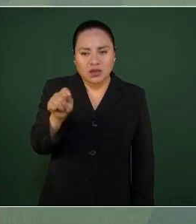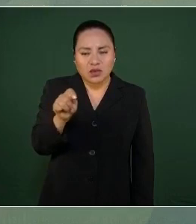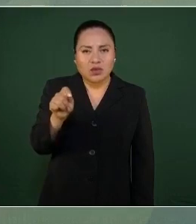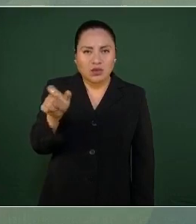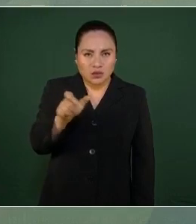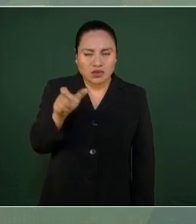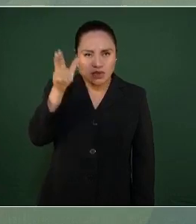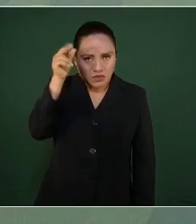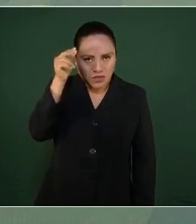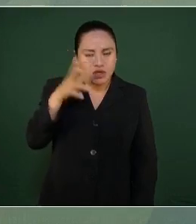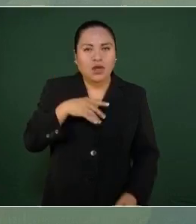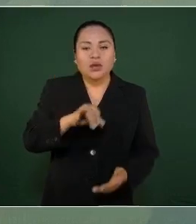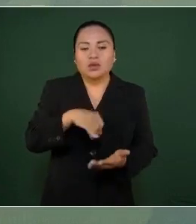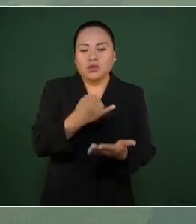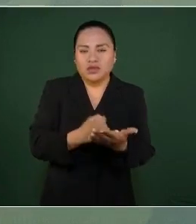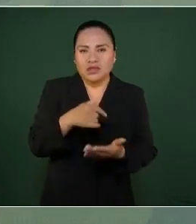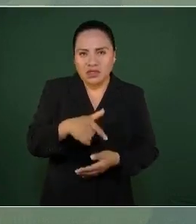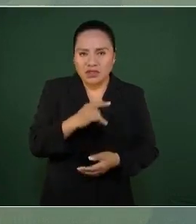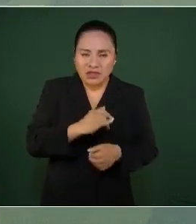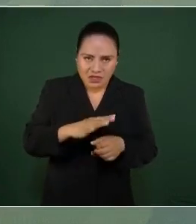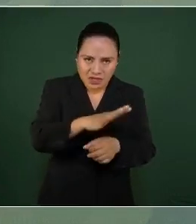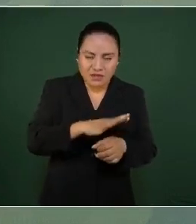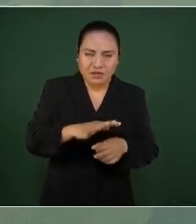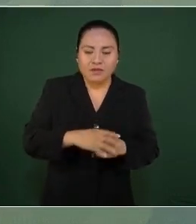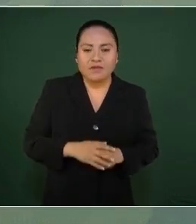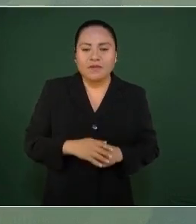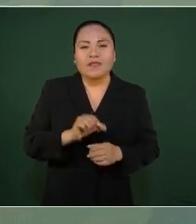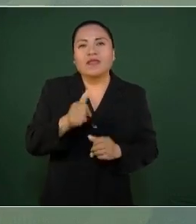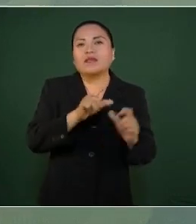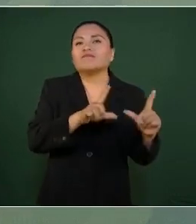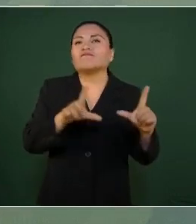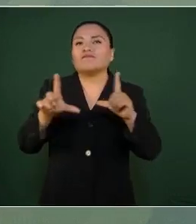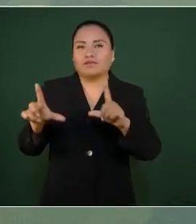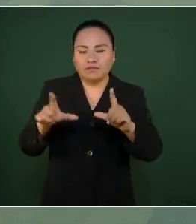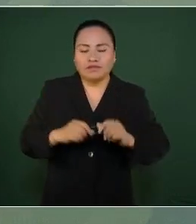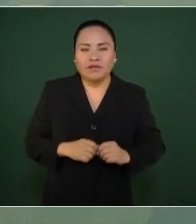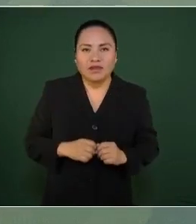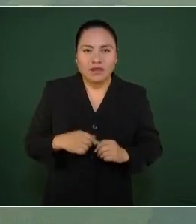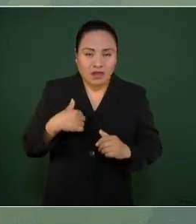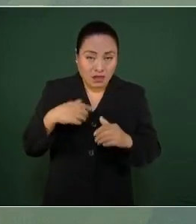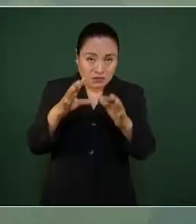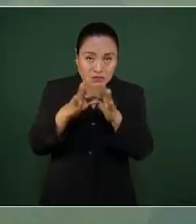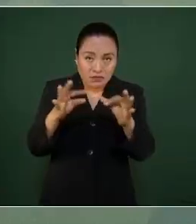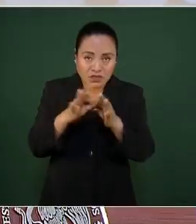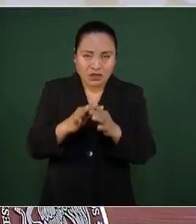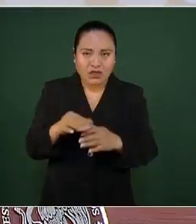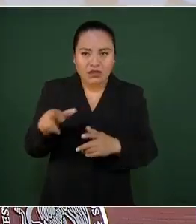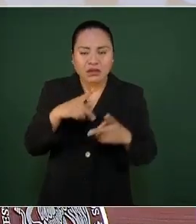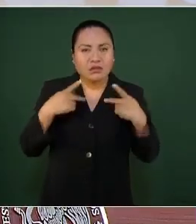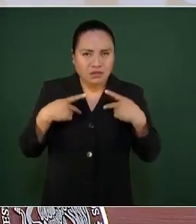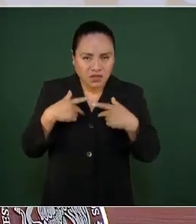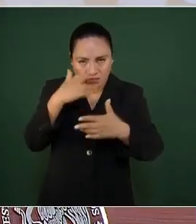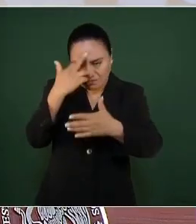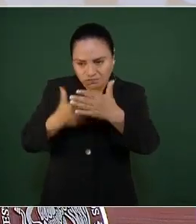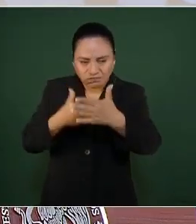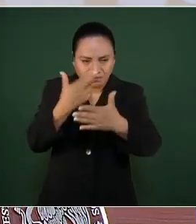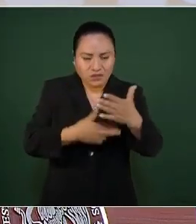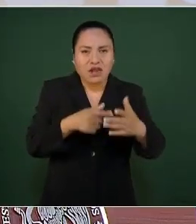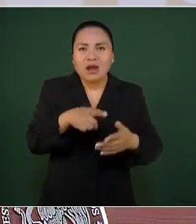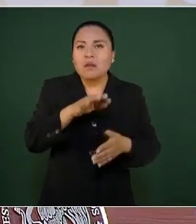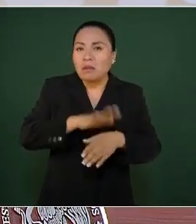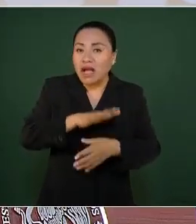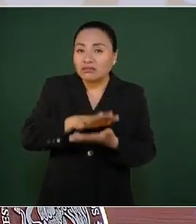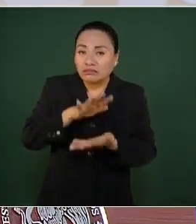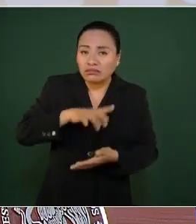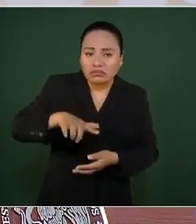en Juchitán de Zaragoza. Y aquí más adelante vamos a ver cómo la parte delictiva está también concentrada ahí,